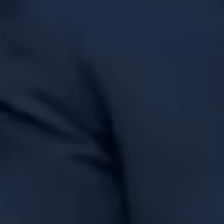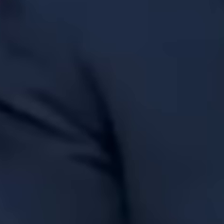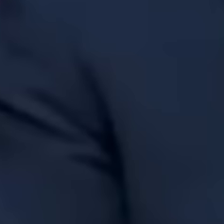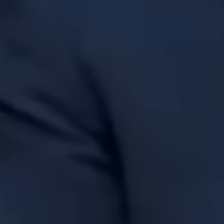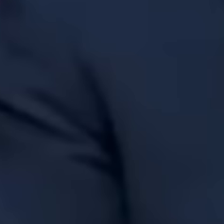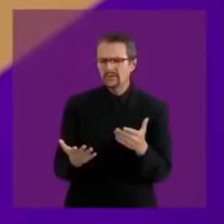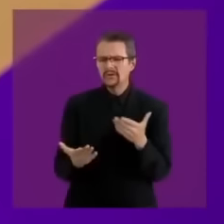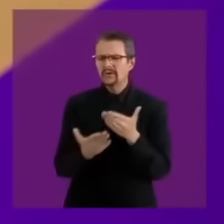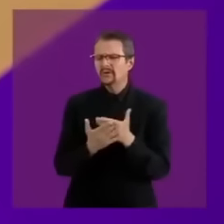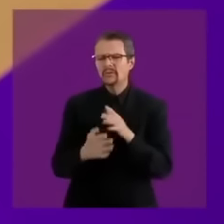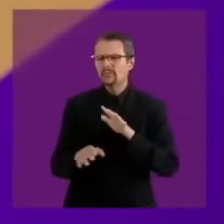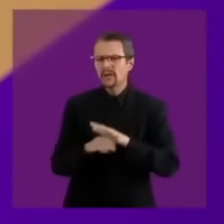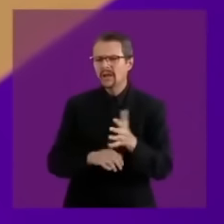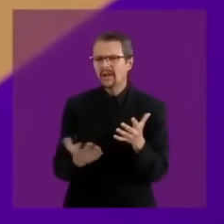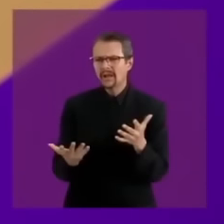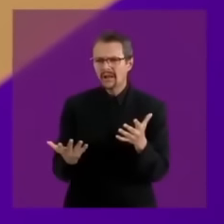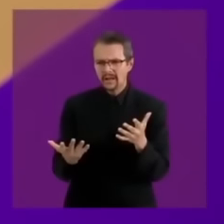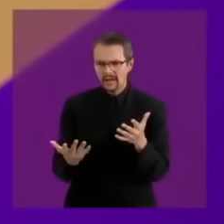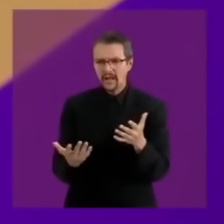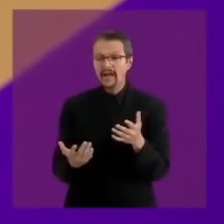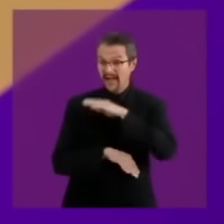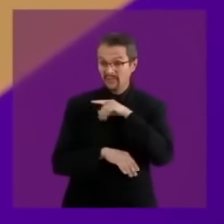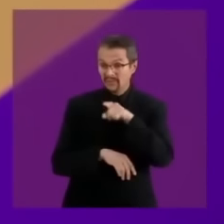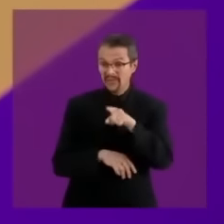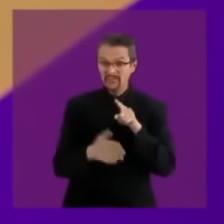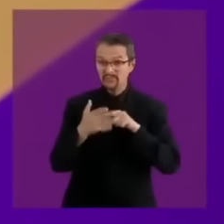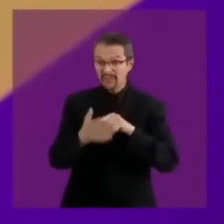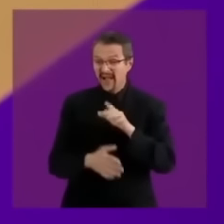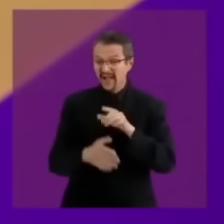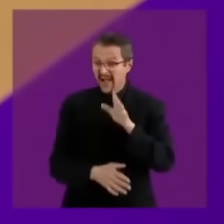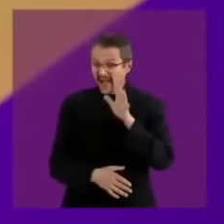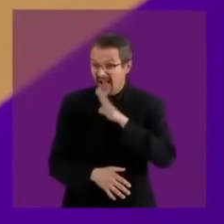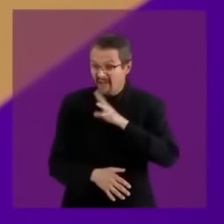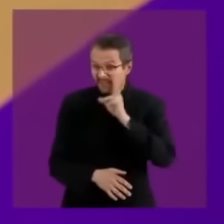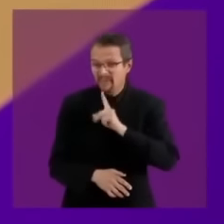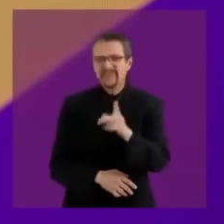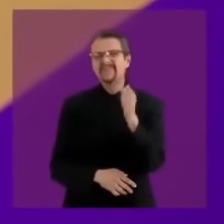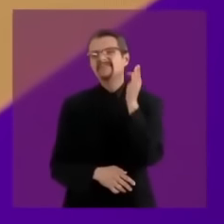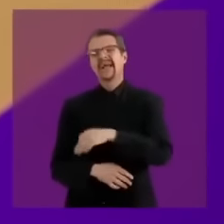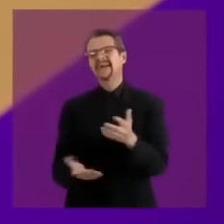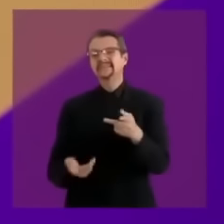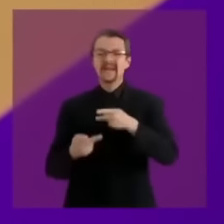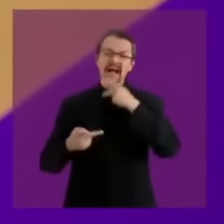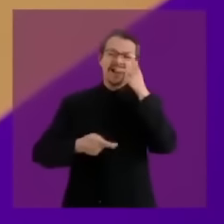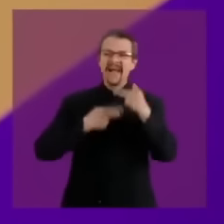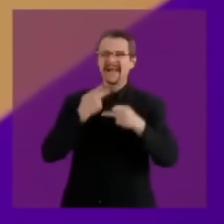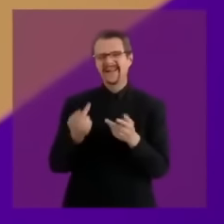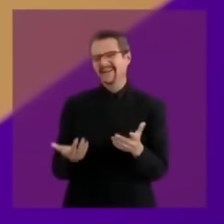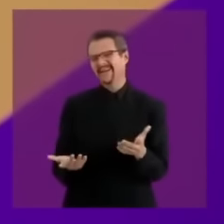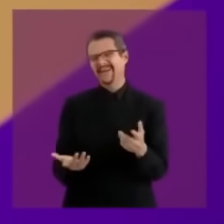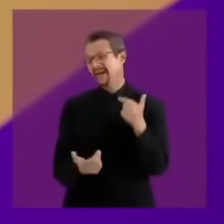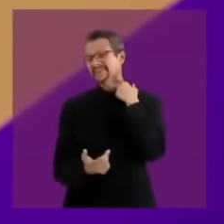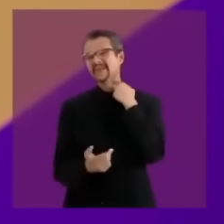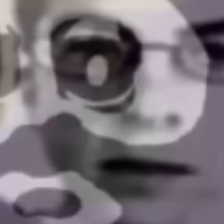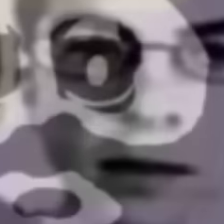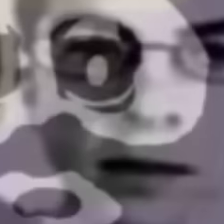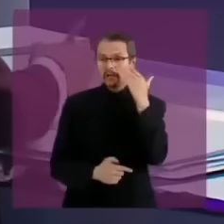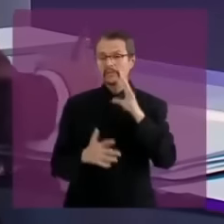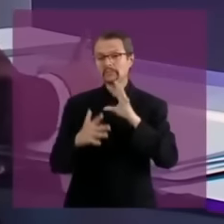Okay. Claudia, tu prueba que presentas es más falsa que tabasqueño. Subiré a mis redes sociales muchos videos de